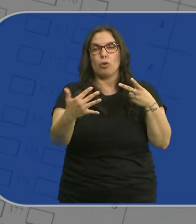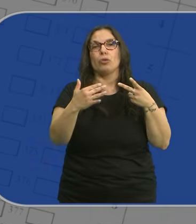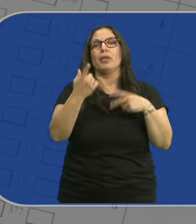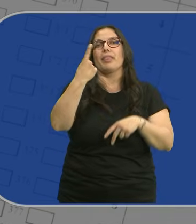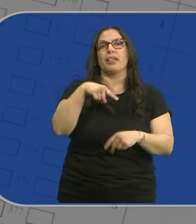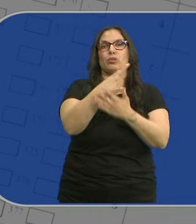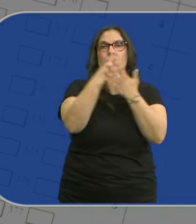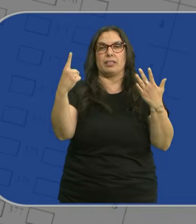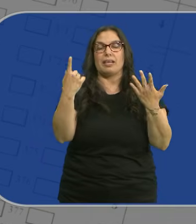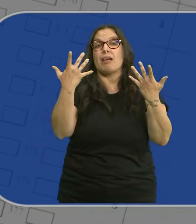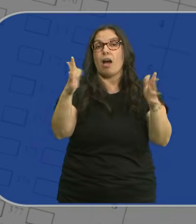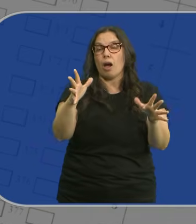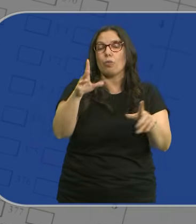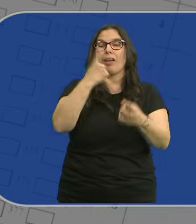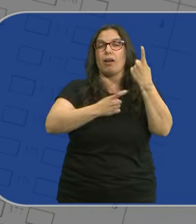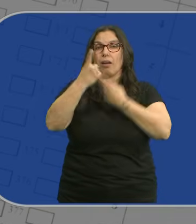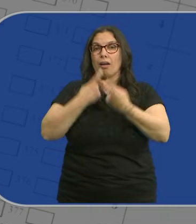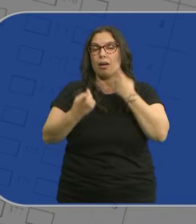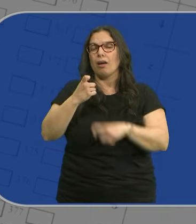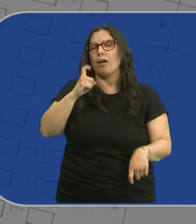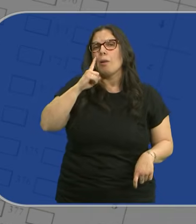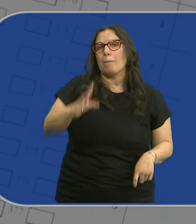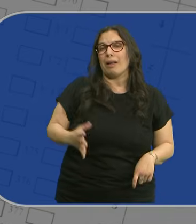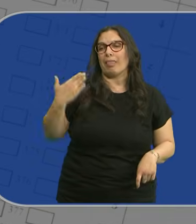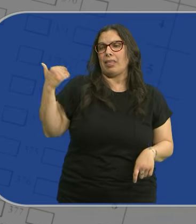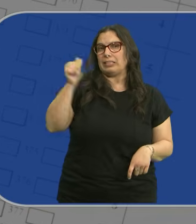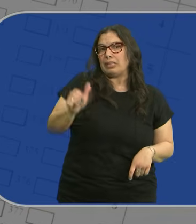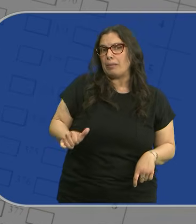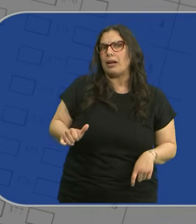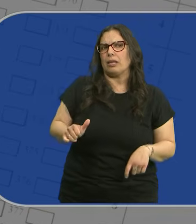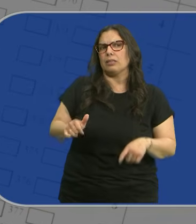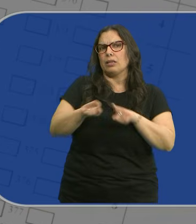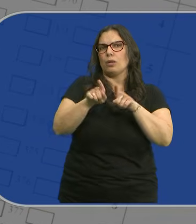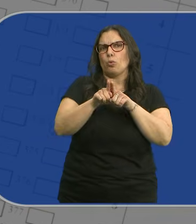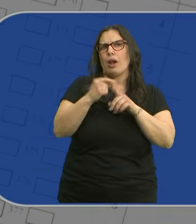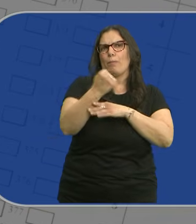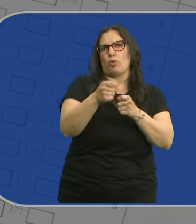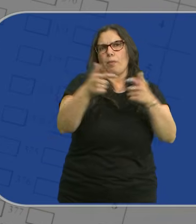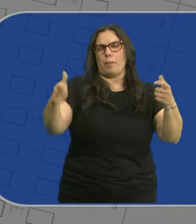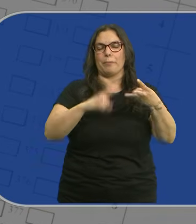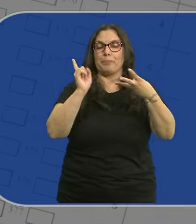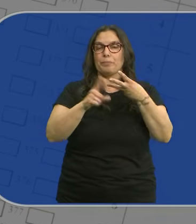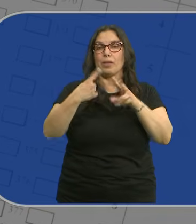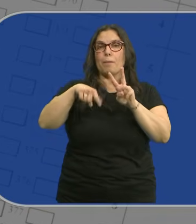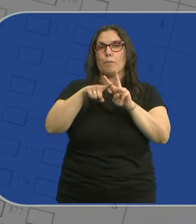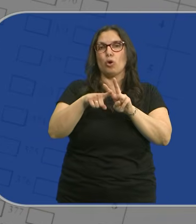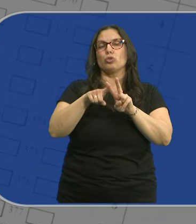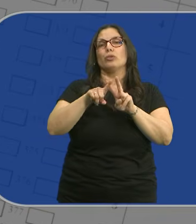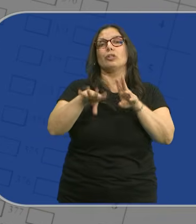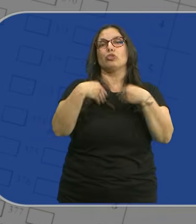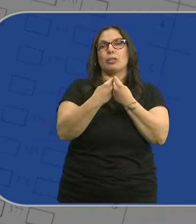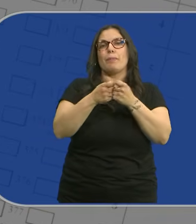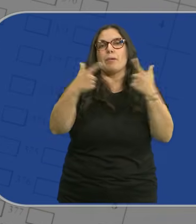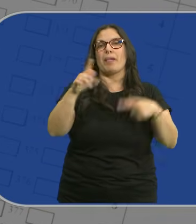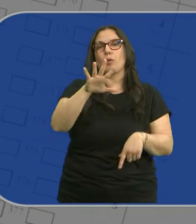los 116, a pesar de que el sondeo apunta a que en las últimas semanas se incrementa su respaldo. Vox crecería hasta los